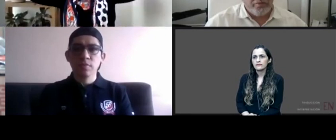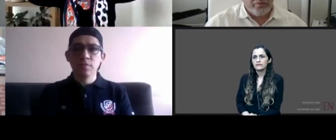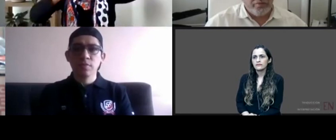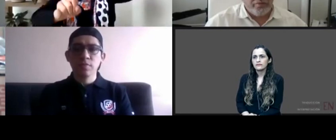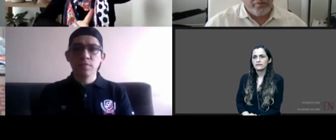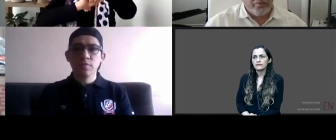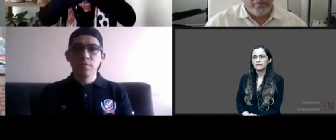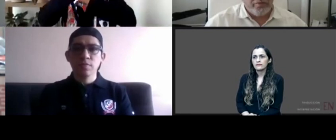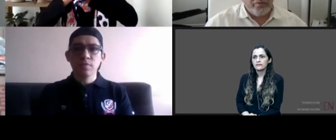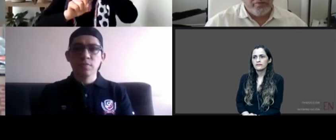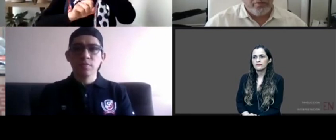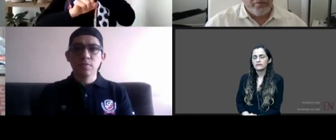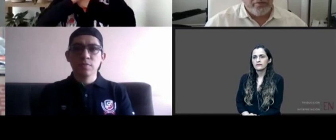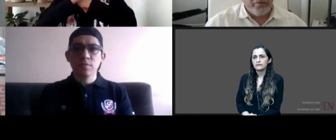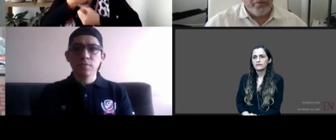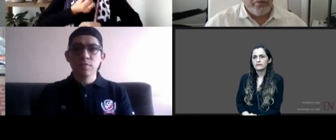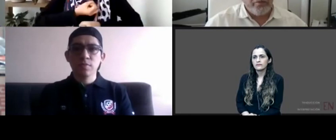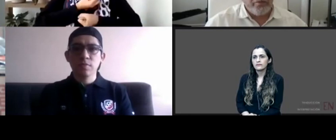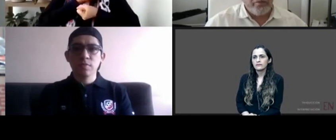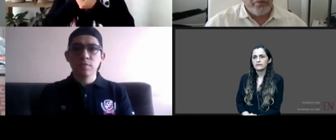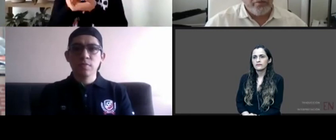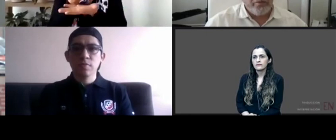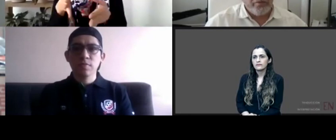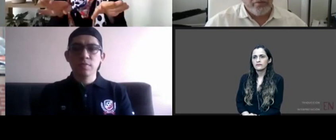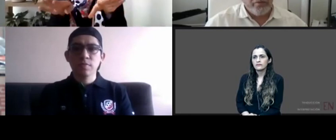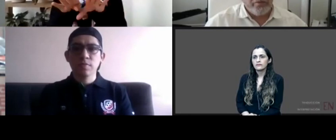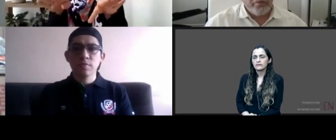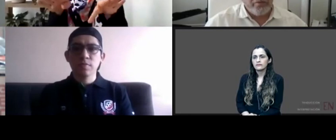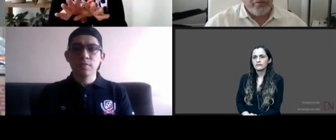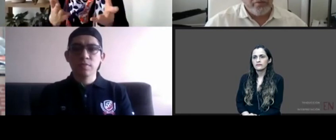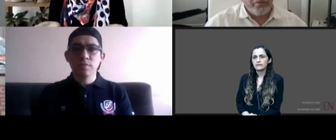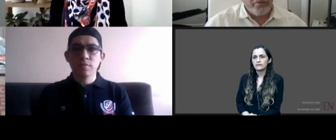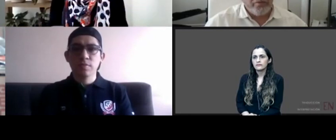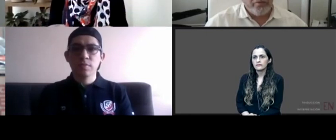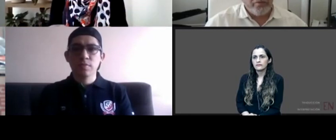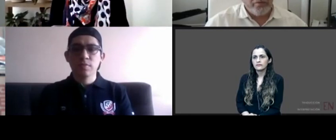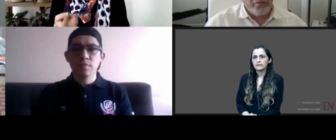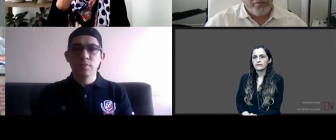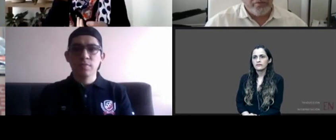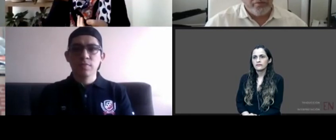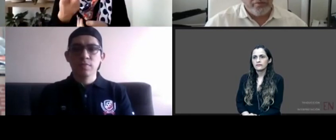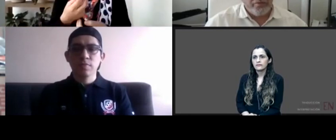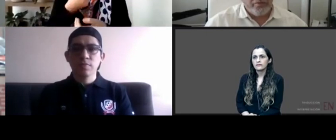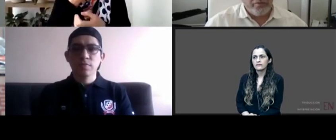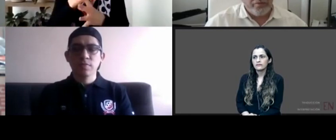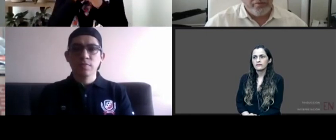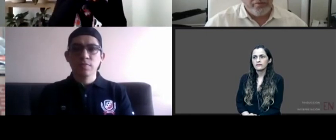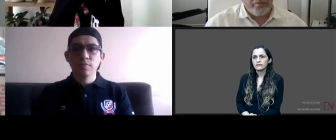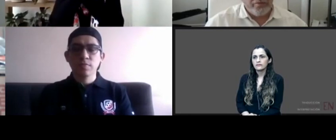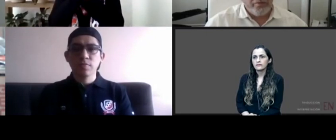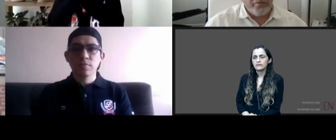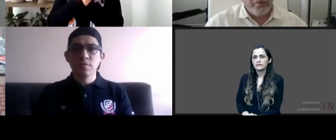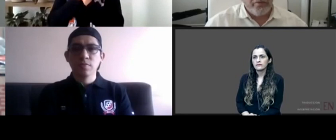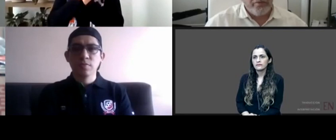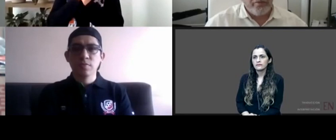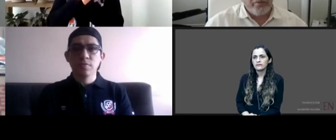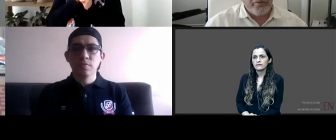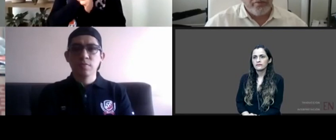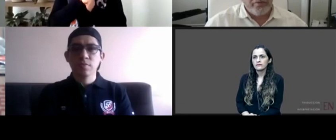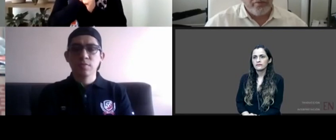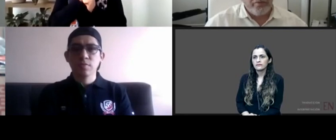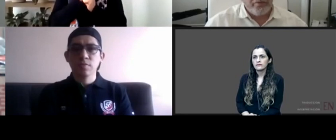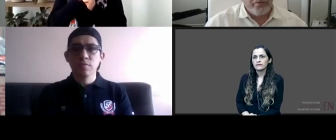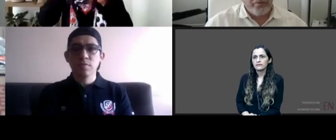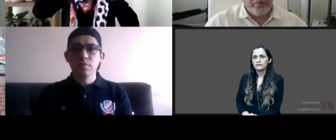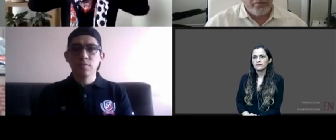No quiero dar esta idea de que porque son sordos puedan tener algún problema en el aprendizaje. El problema es que si desde